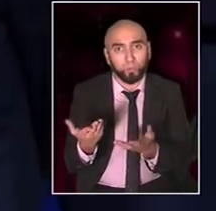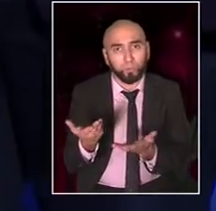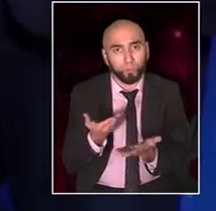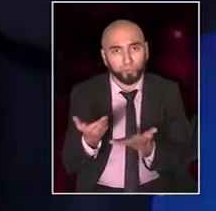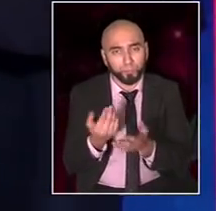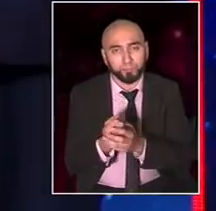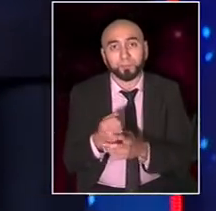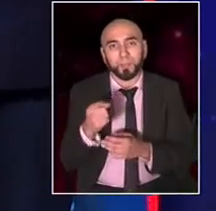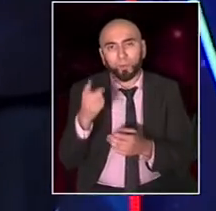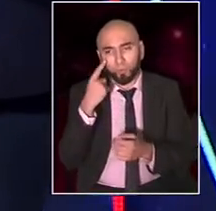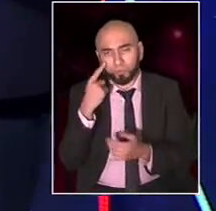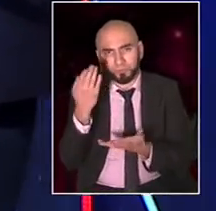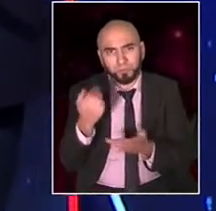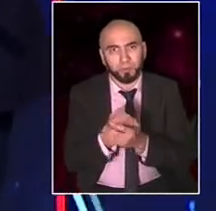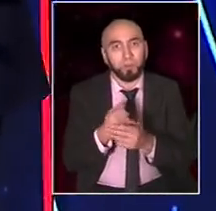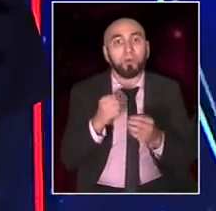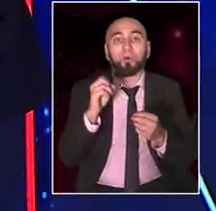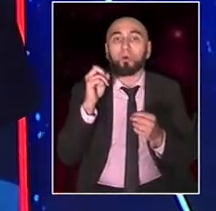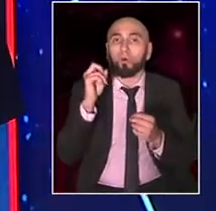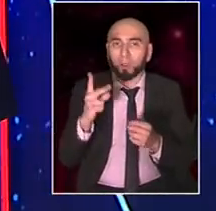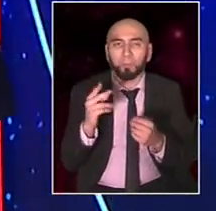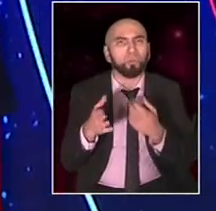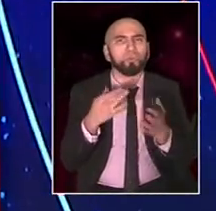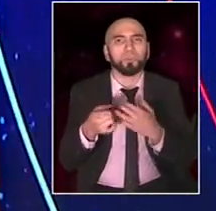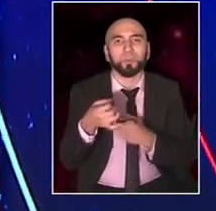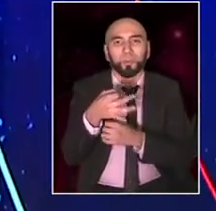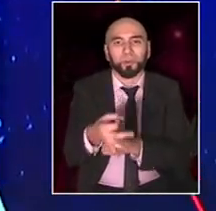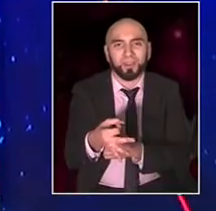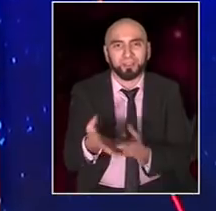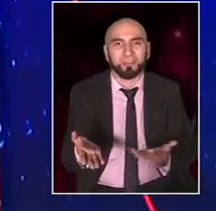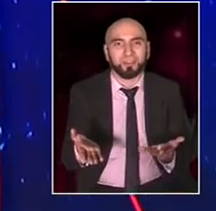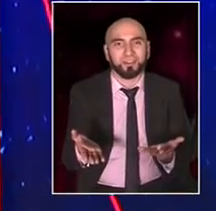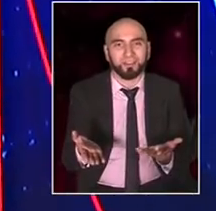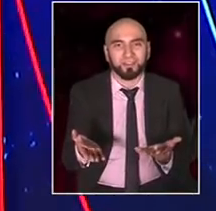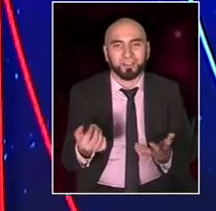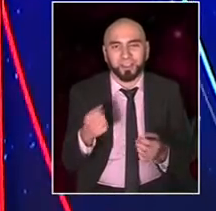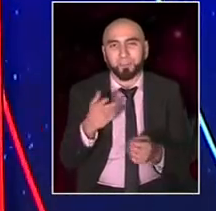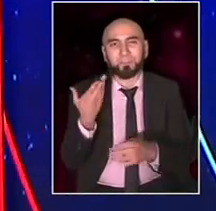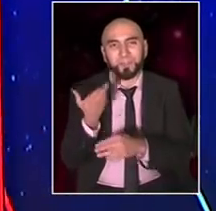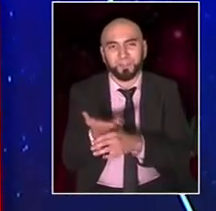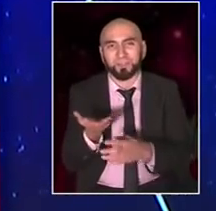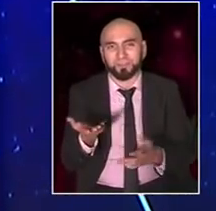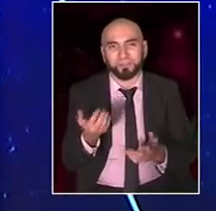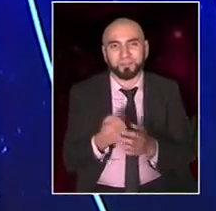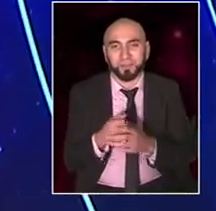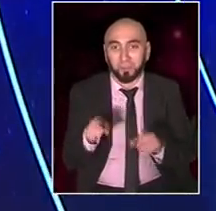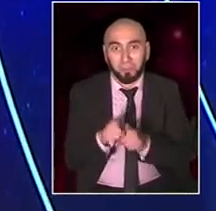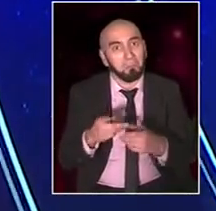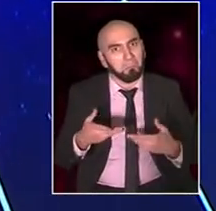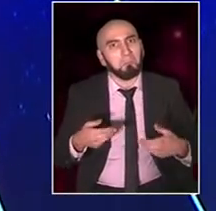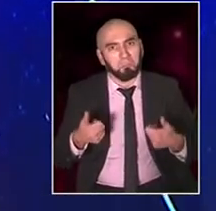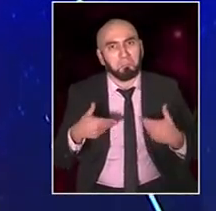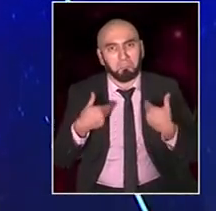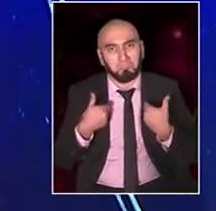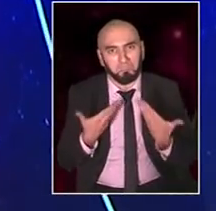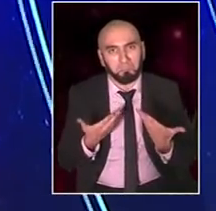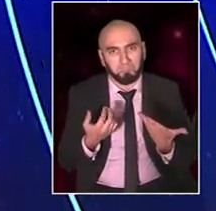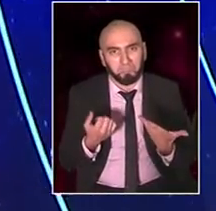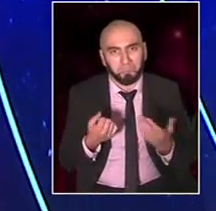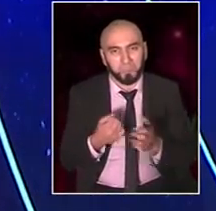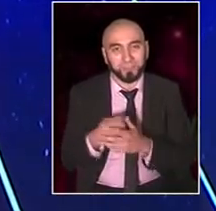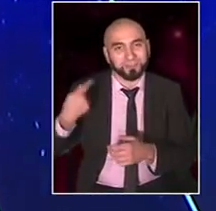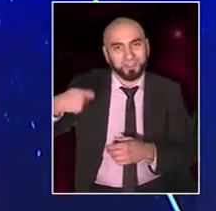ya, pero hagamos el Congreso del Futuro en La Moneda, en el Patio de los Naranjos. Demasiado entusiasta, le dijo el senador Coloma.